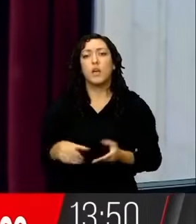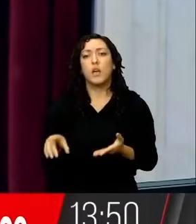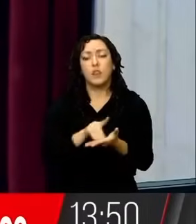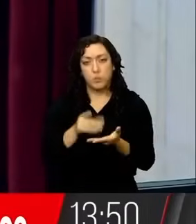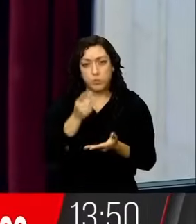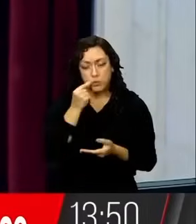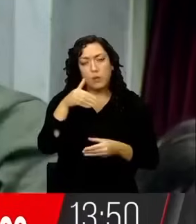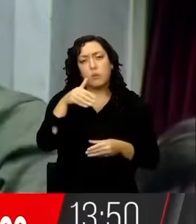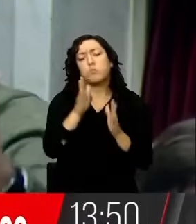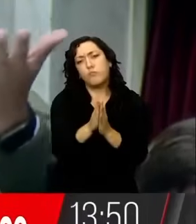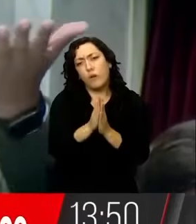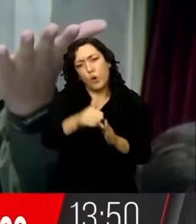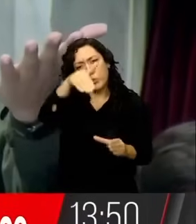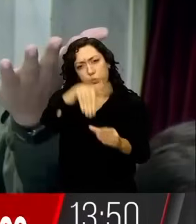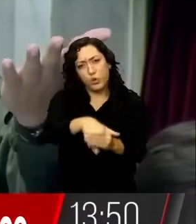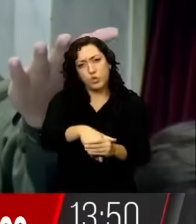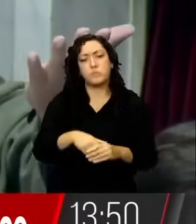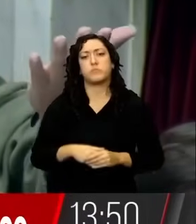Diputado, vote, por favor.